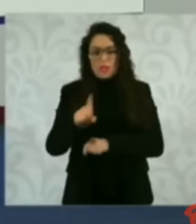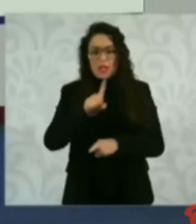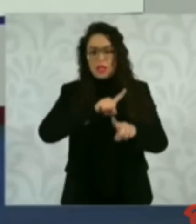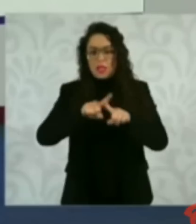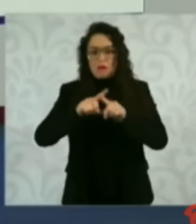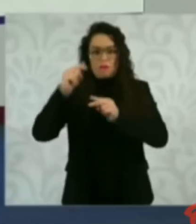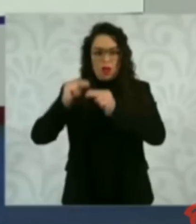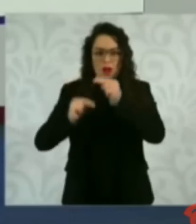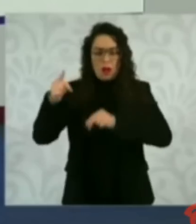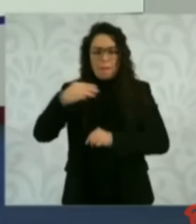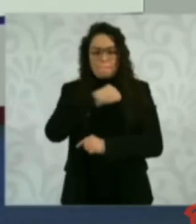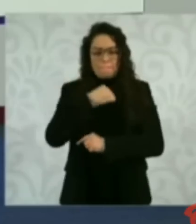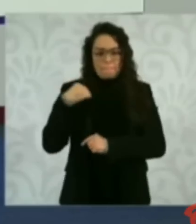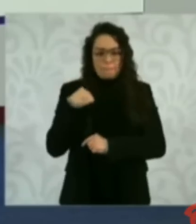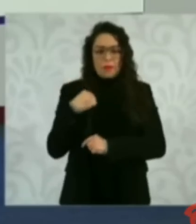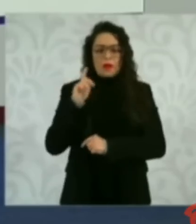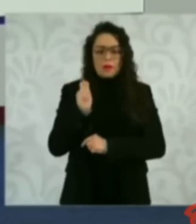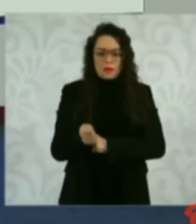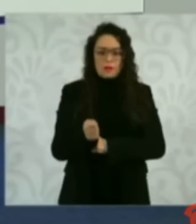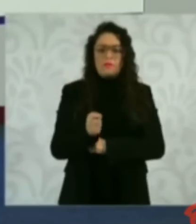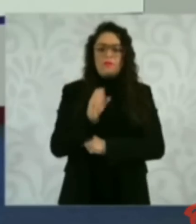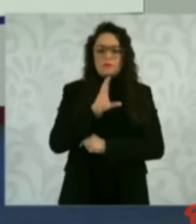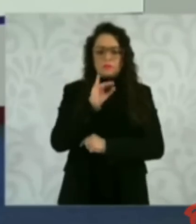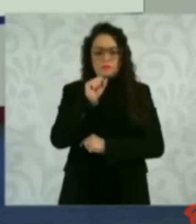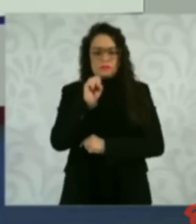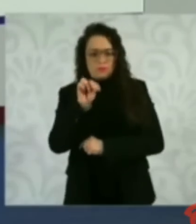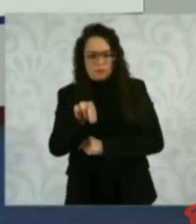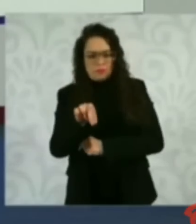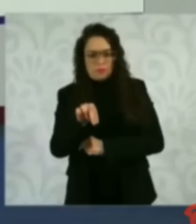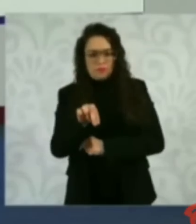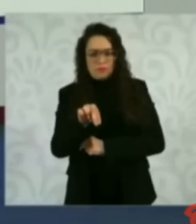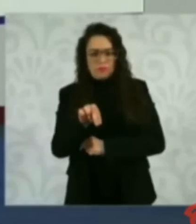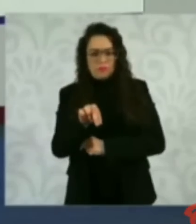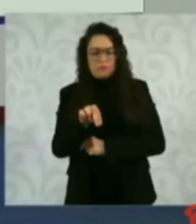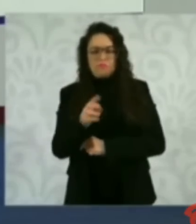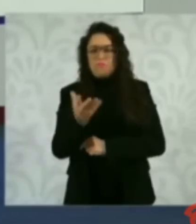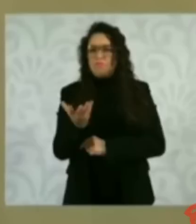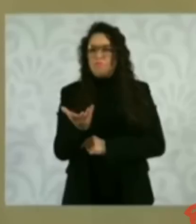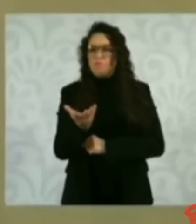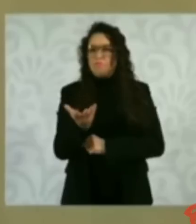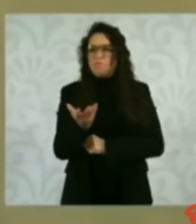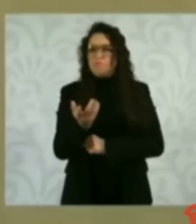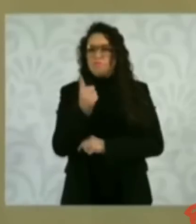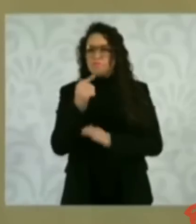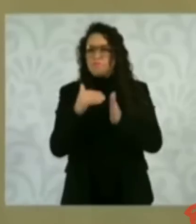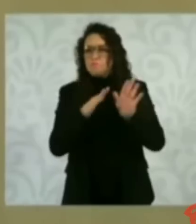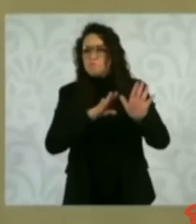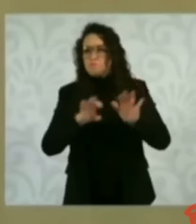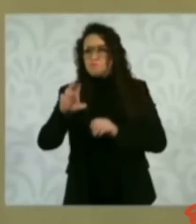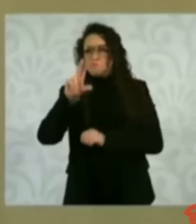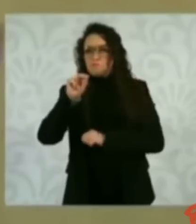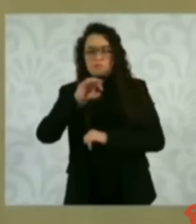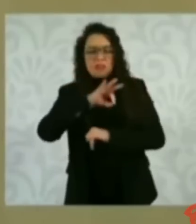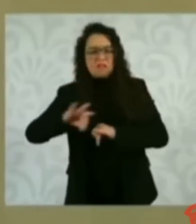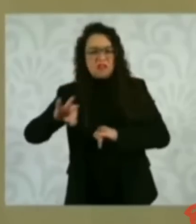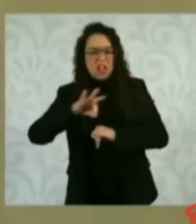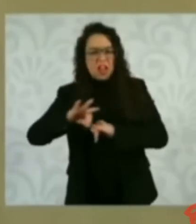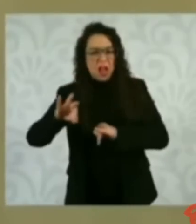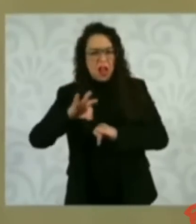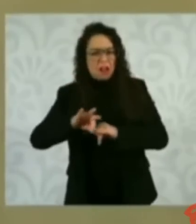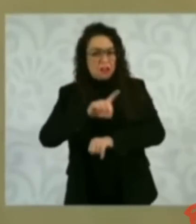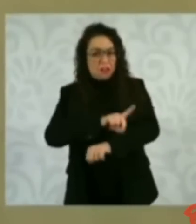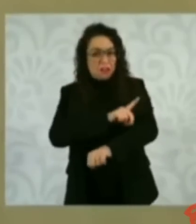distintos niveles del CISEN desde finales de los 80s. Lo